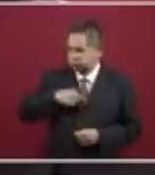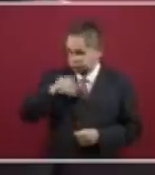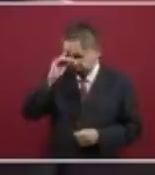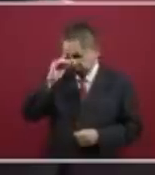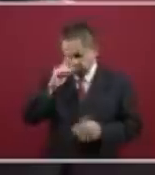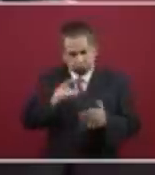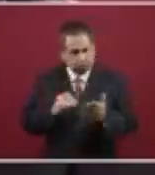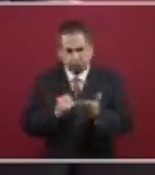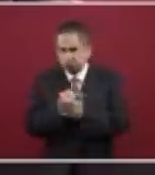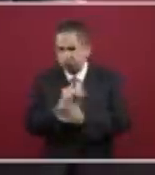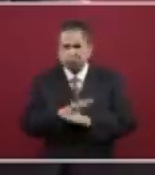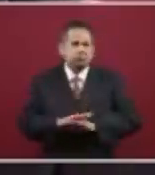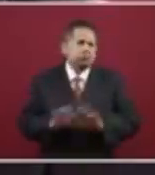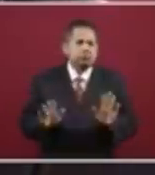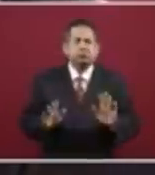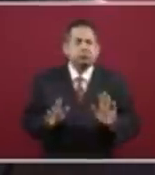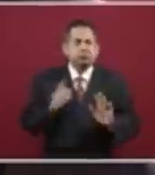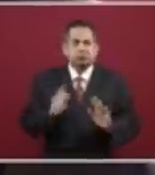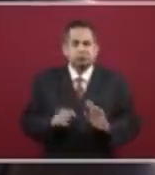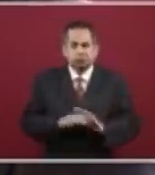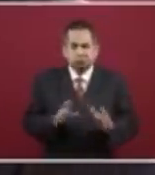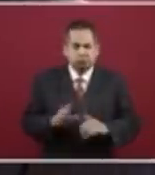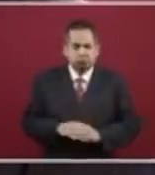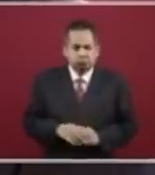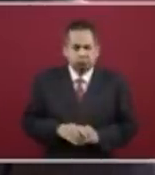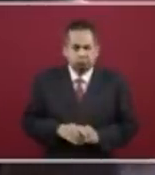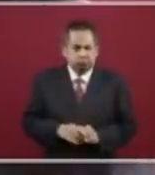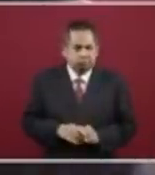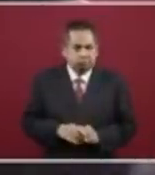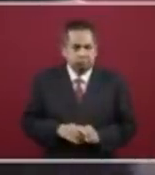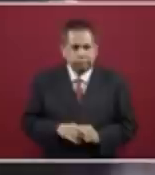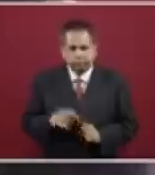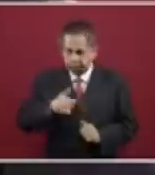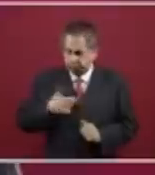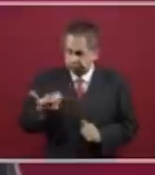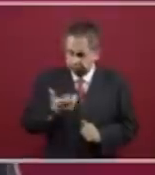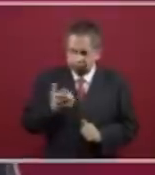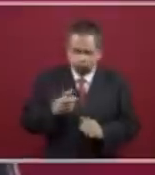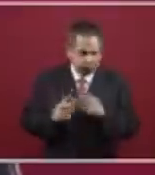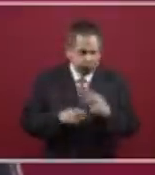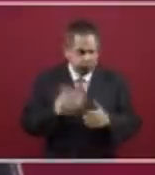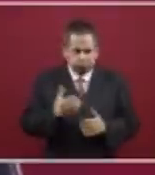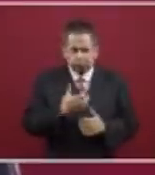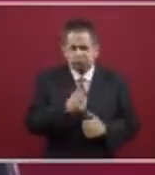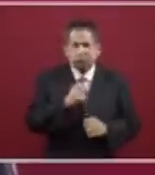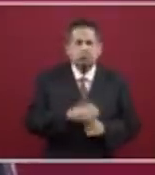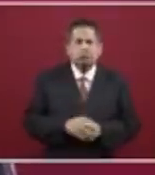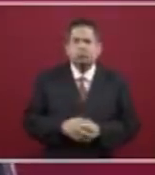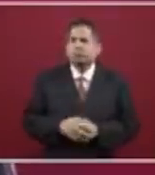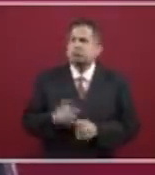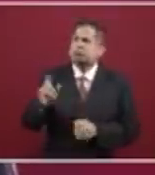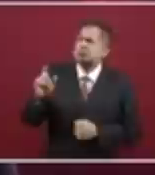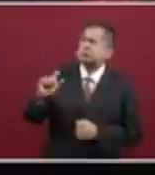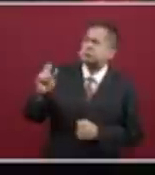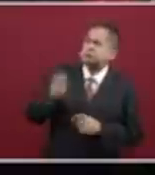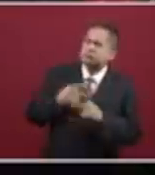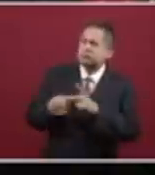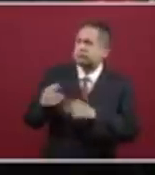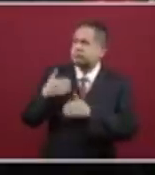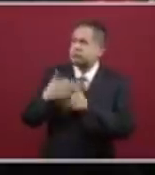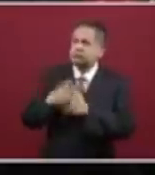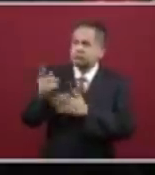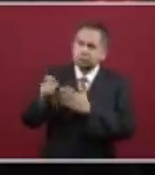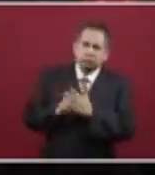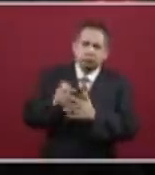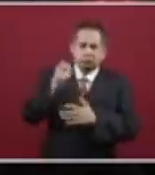de hacerlo nosotros. ¿Cuándo podría empezar? ¿En un mes? ¿En qué